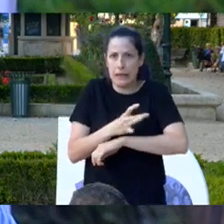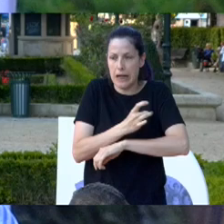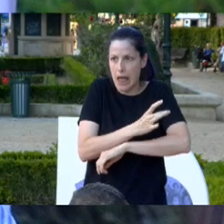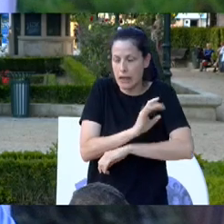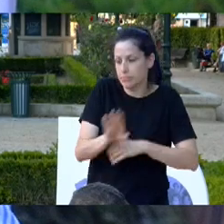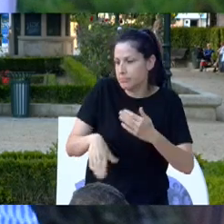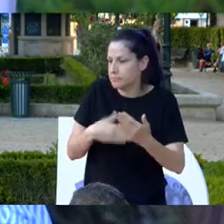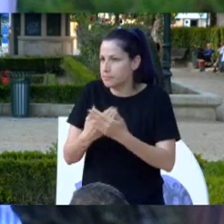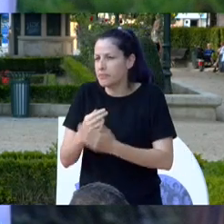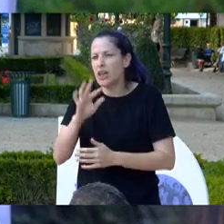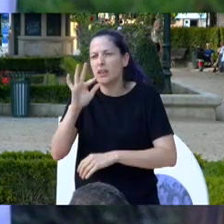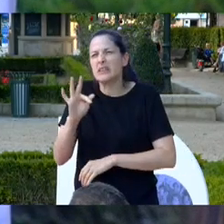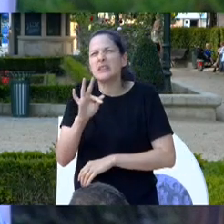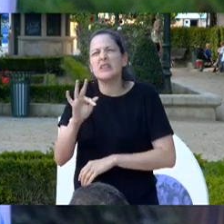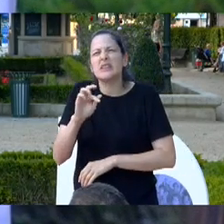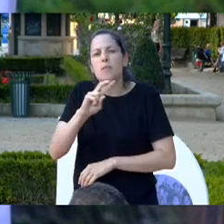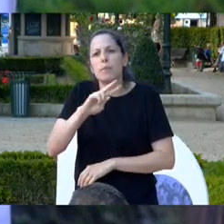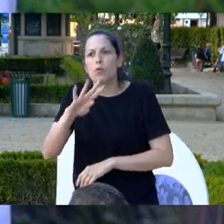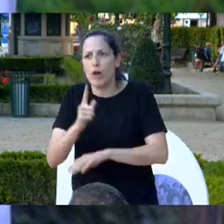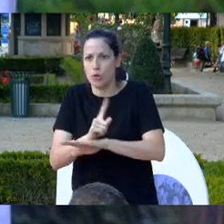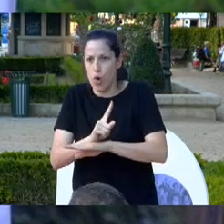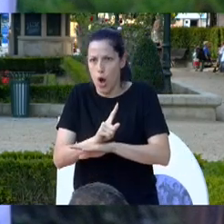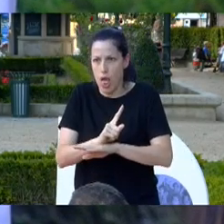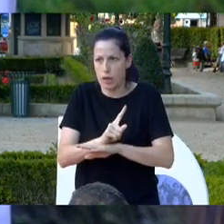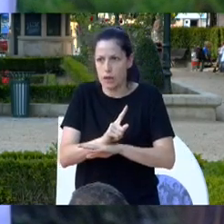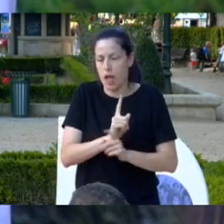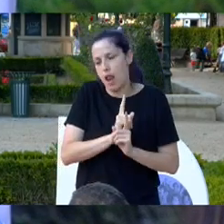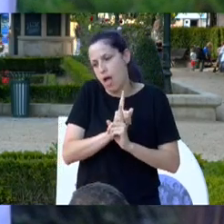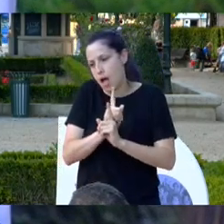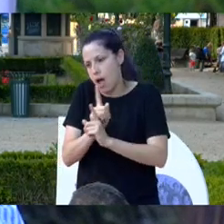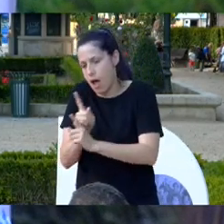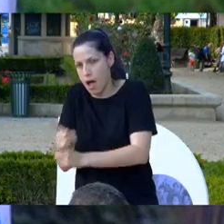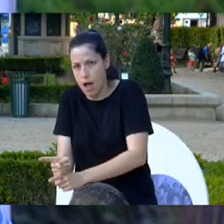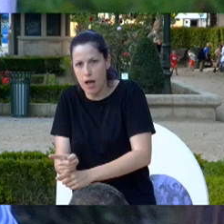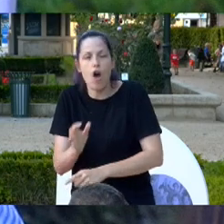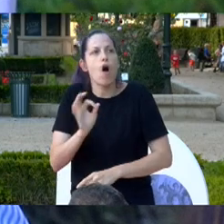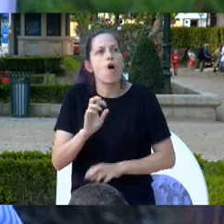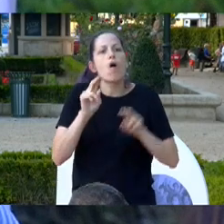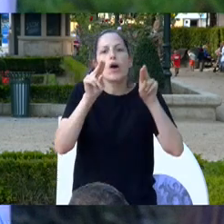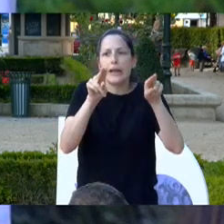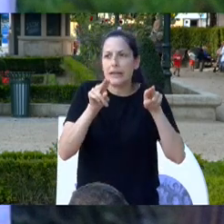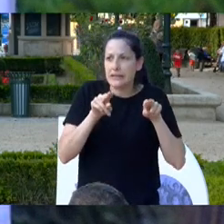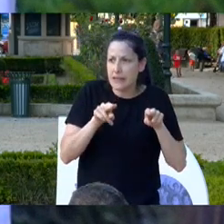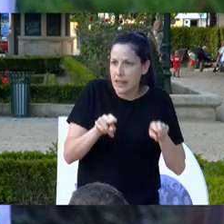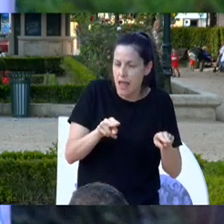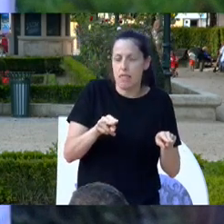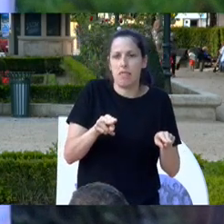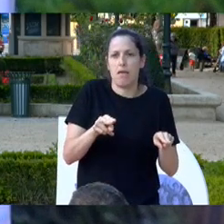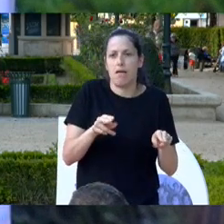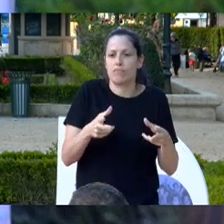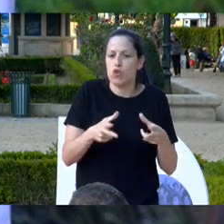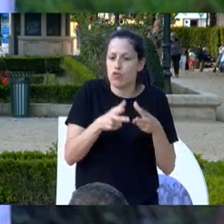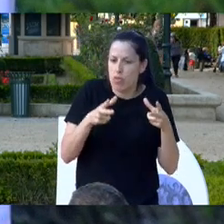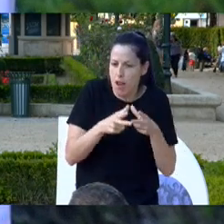máis, teña que estar en residencias ou con familias decentes, socialmente responsables,